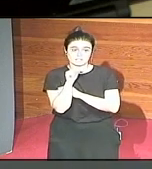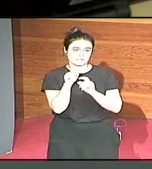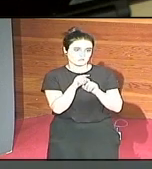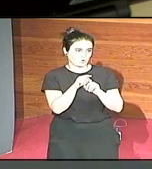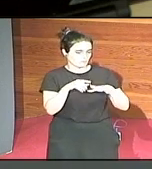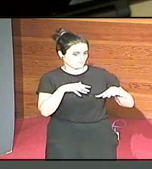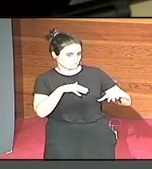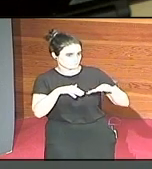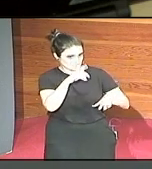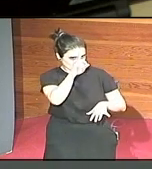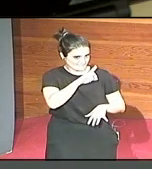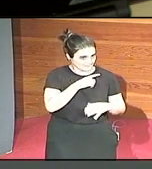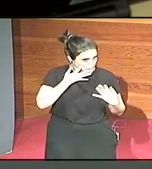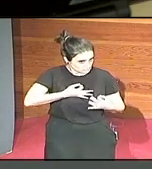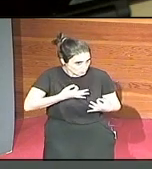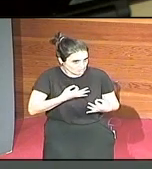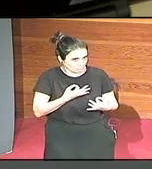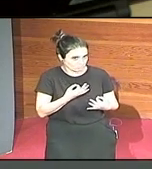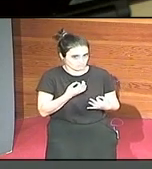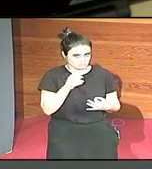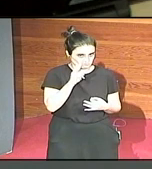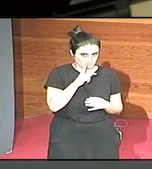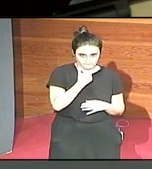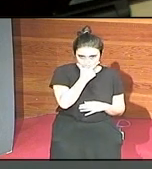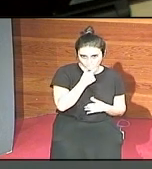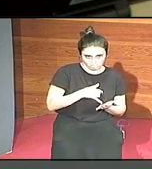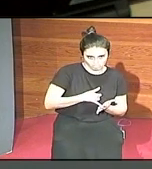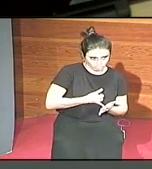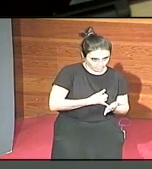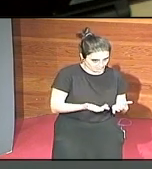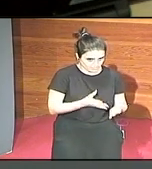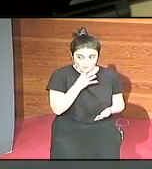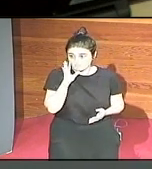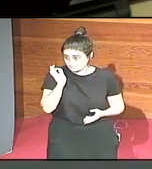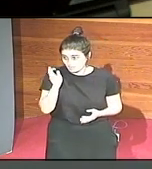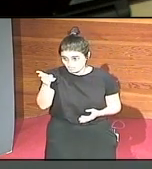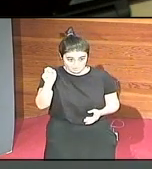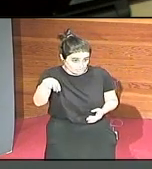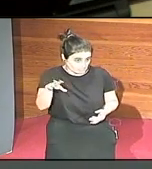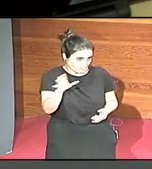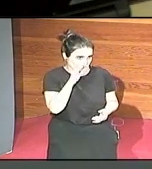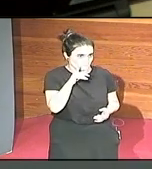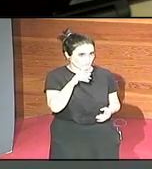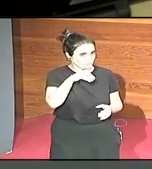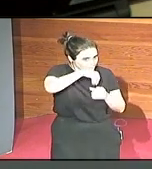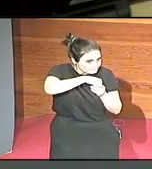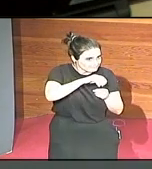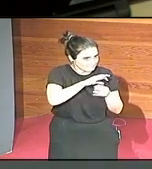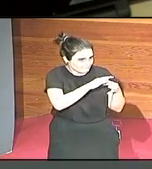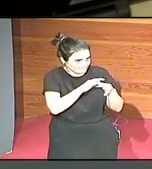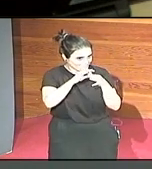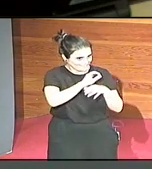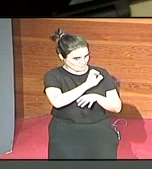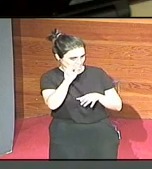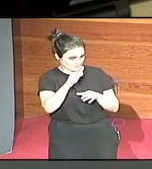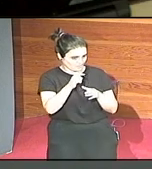militar y de seguridad, no es difícil demostrarlo. Y es verdad, como usted dice, que las divisiones internas dentro de la